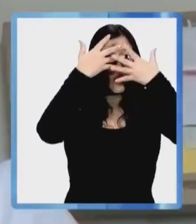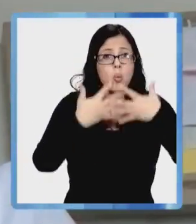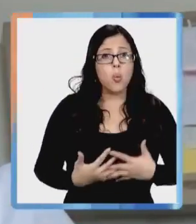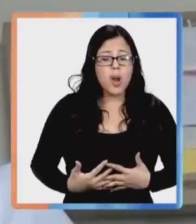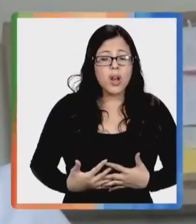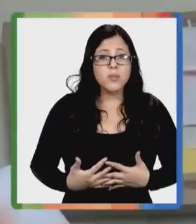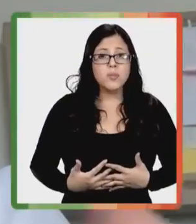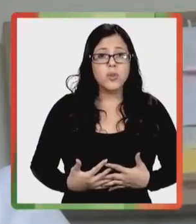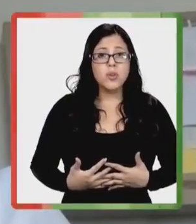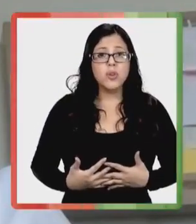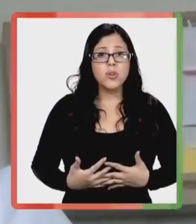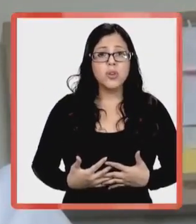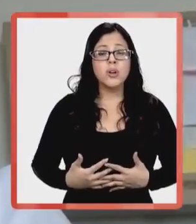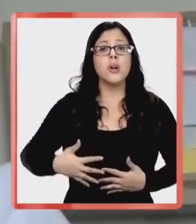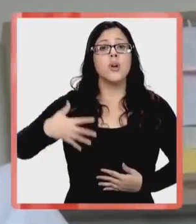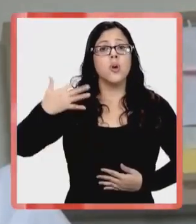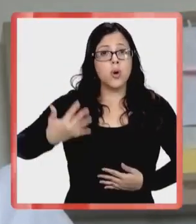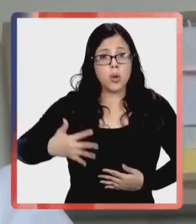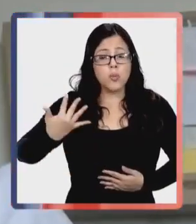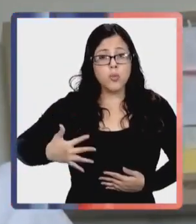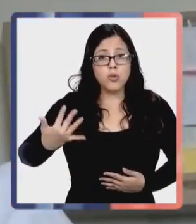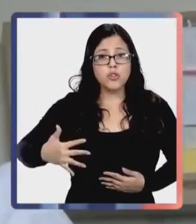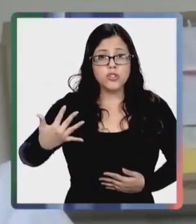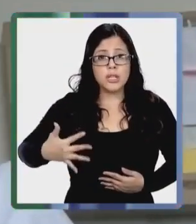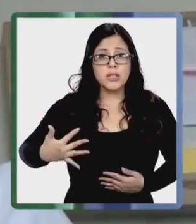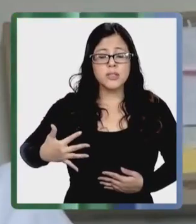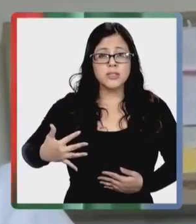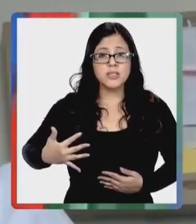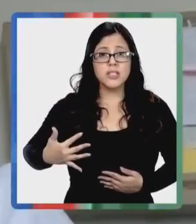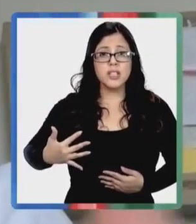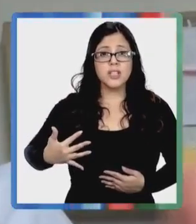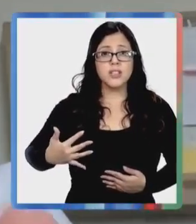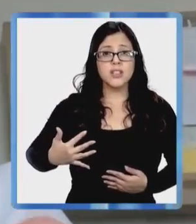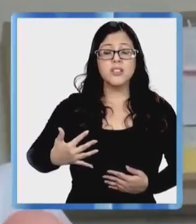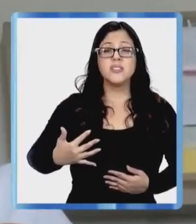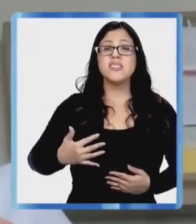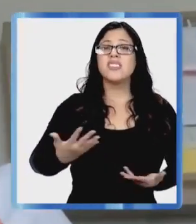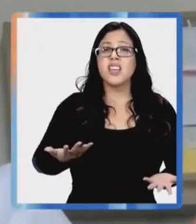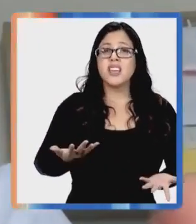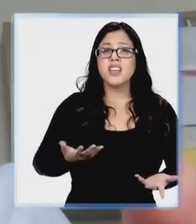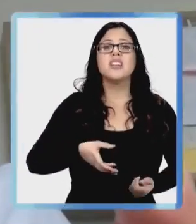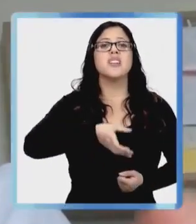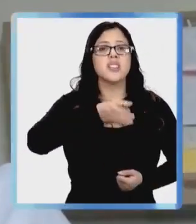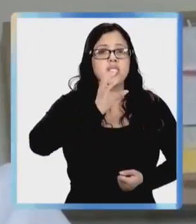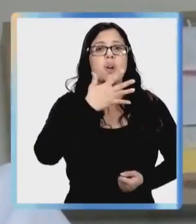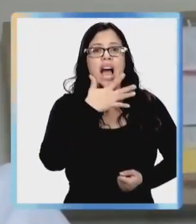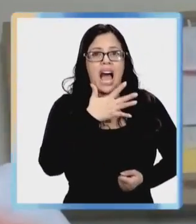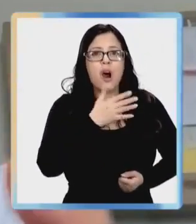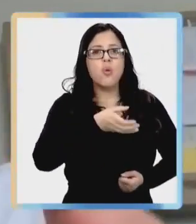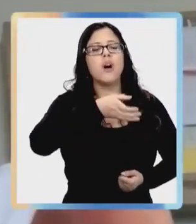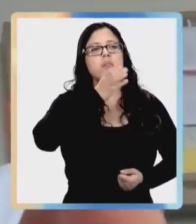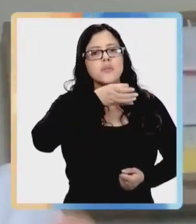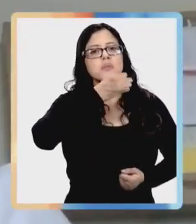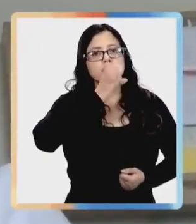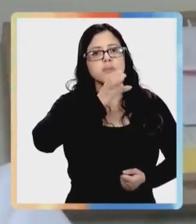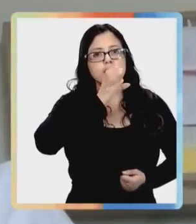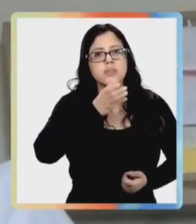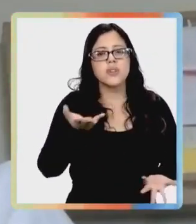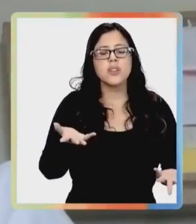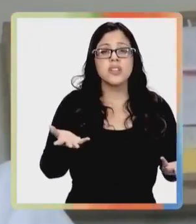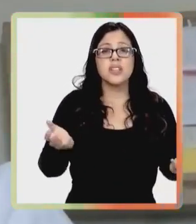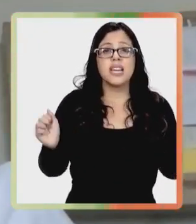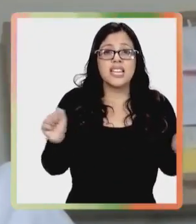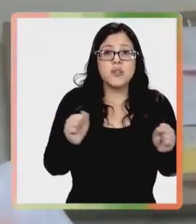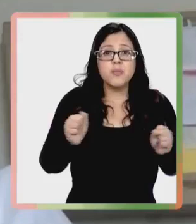nuestro cuerpo, el principal elemento, el principal componente que tiene es el agua. Por lo tanto, la buena hidratación, tomar agua.